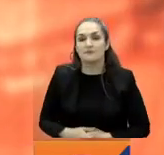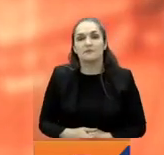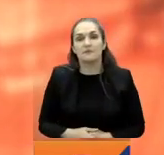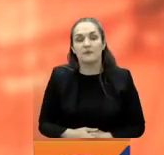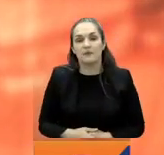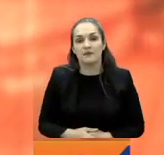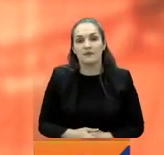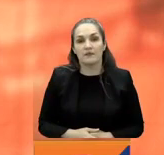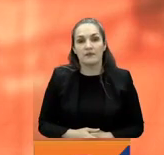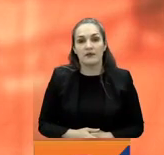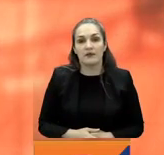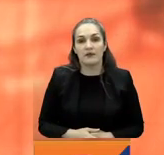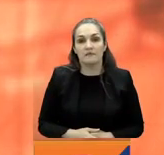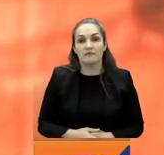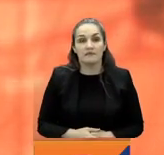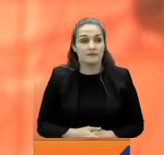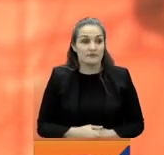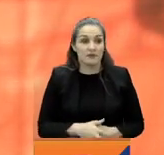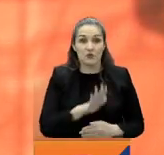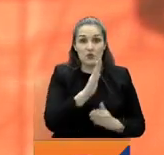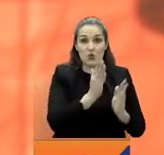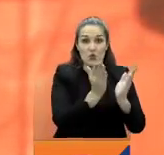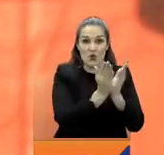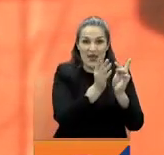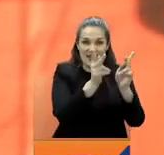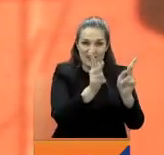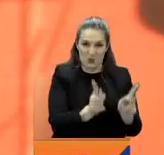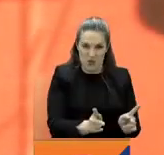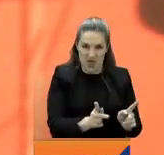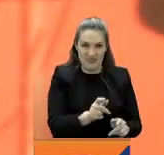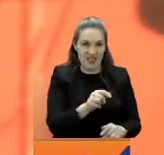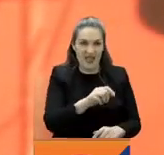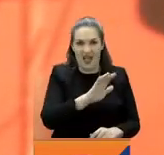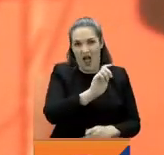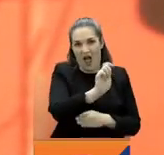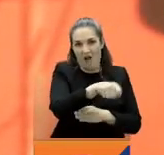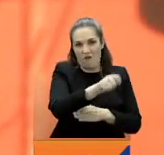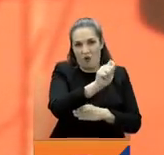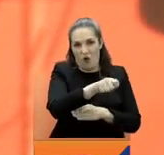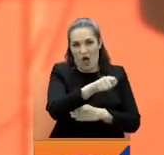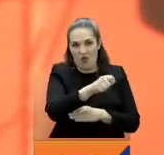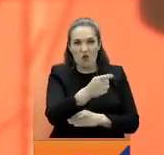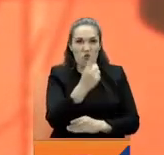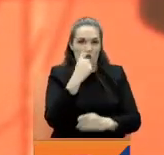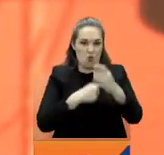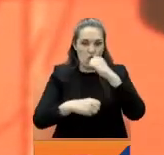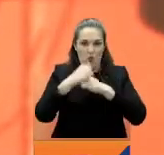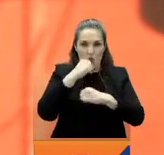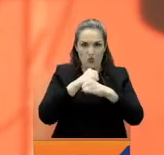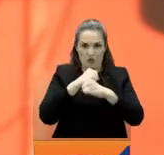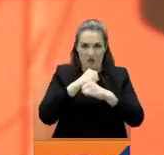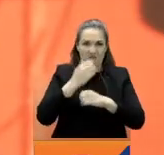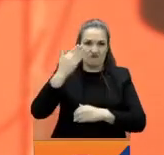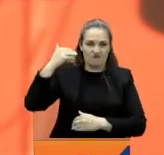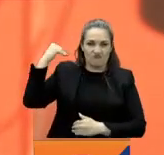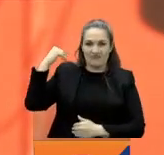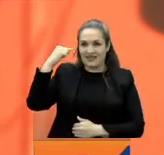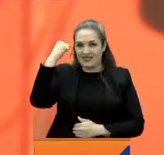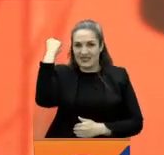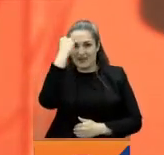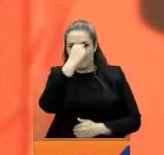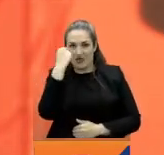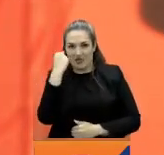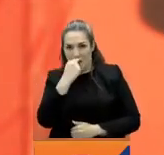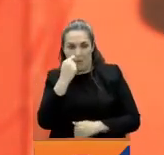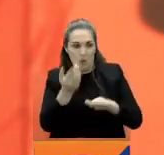condena por el asesinato del estudiante de Derecho Javier Ordóñez, hechos que ocurrieron en Bogotá en septiembre del año 2019. En el